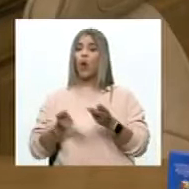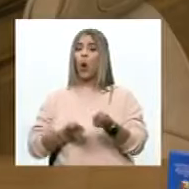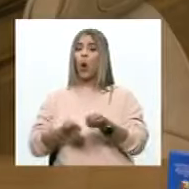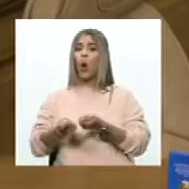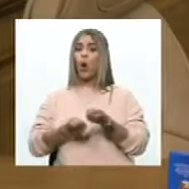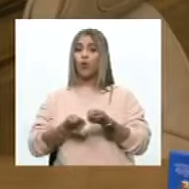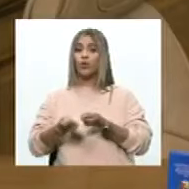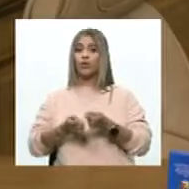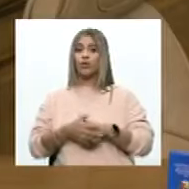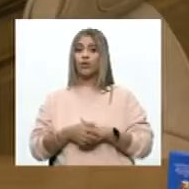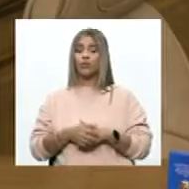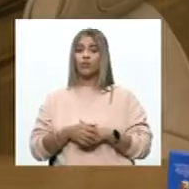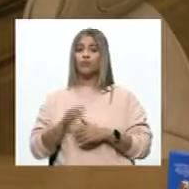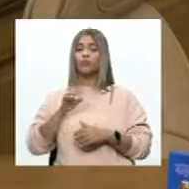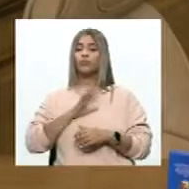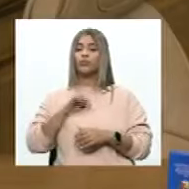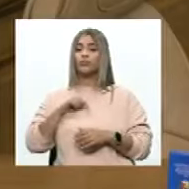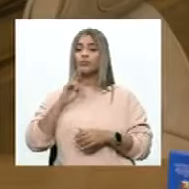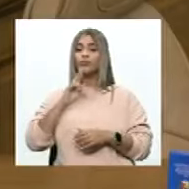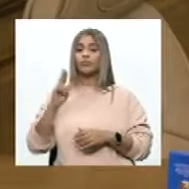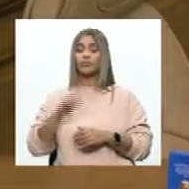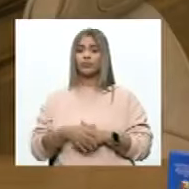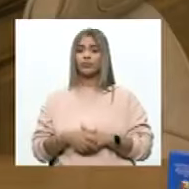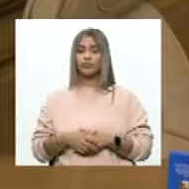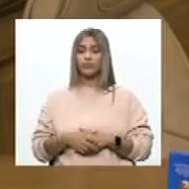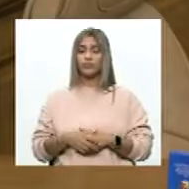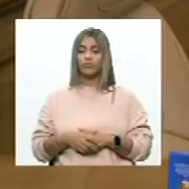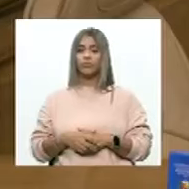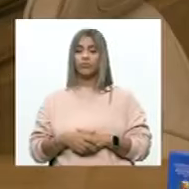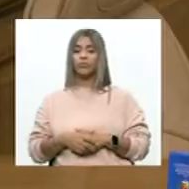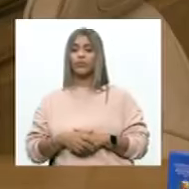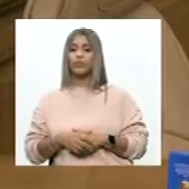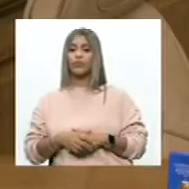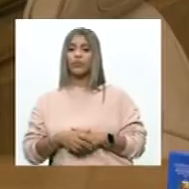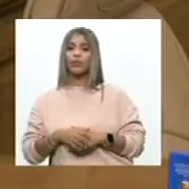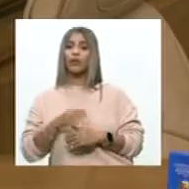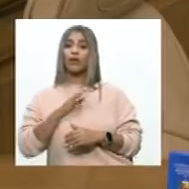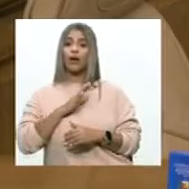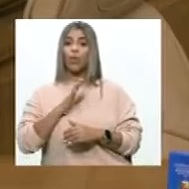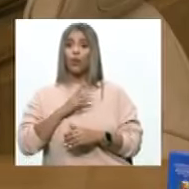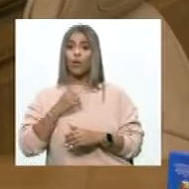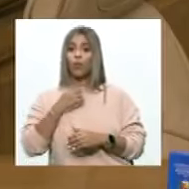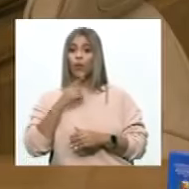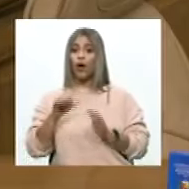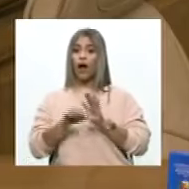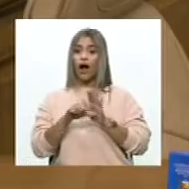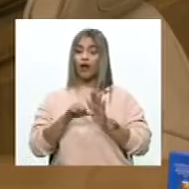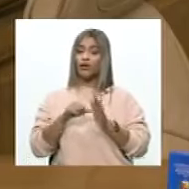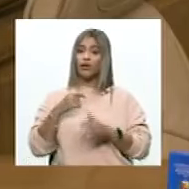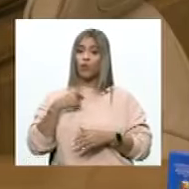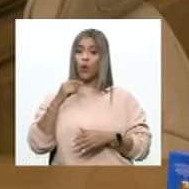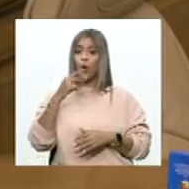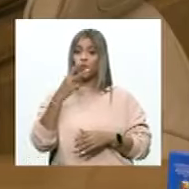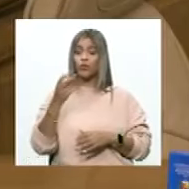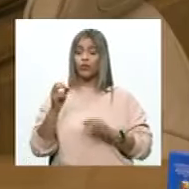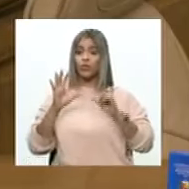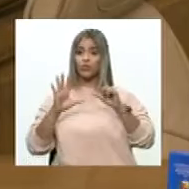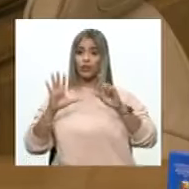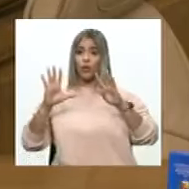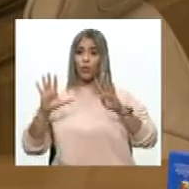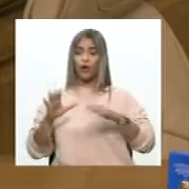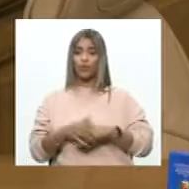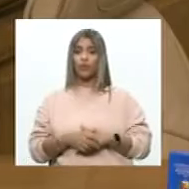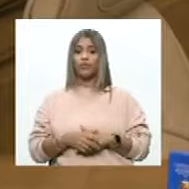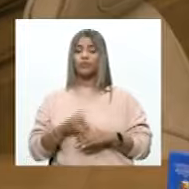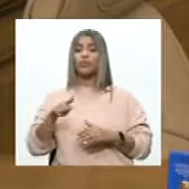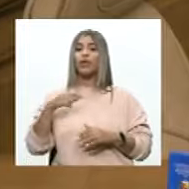o contralora general de la República. De conformidad a lo consagrado en el artículo 279